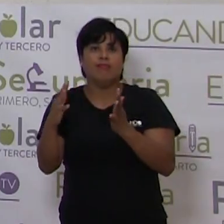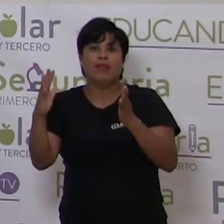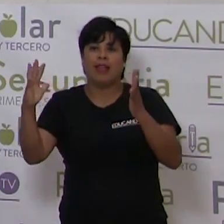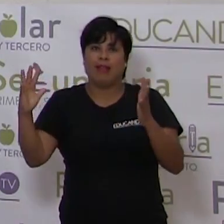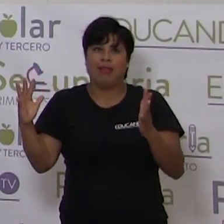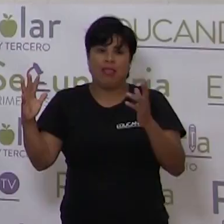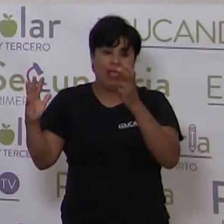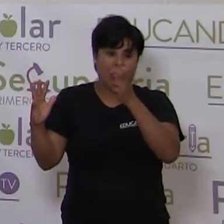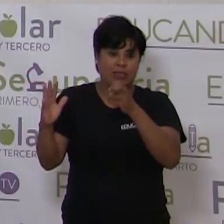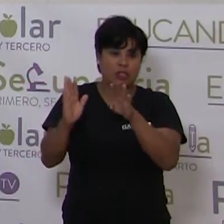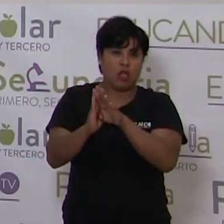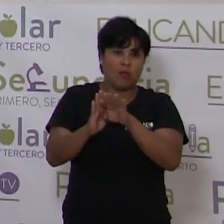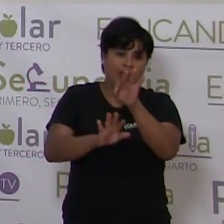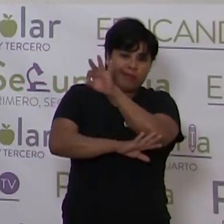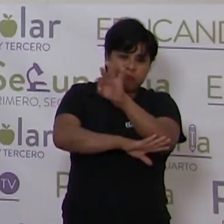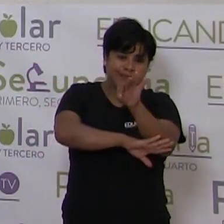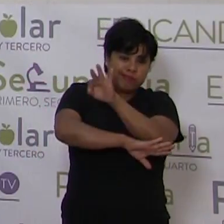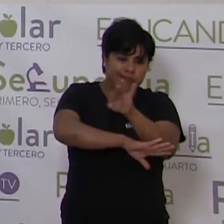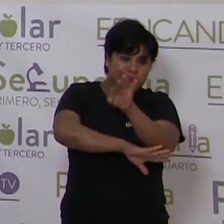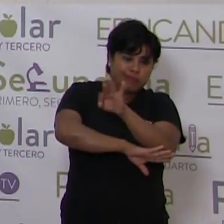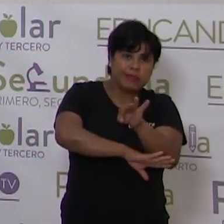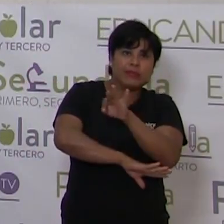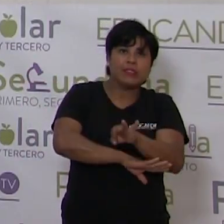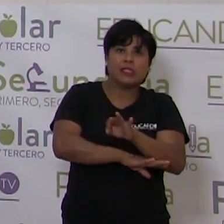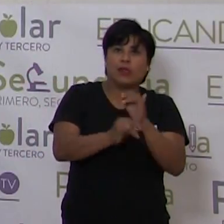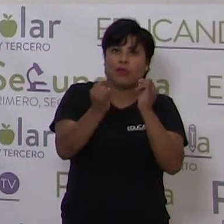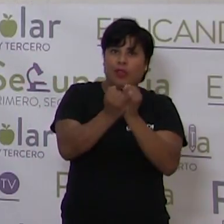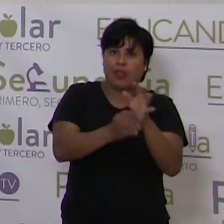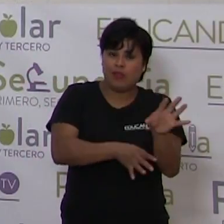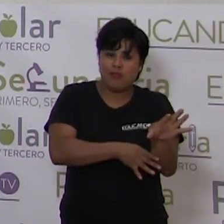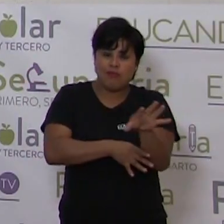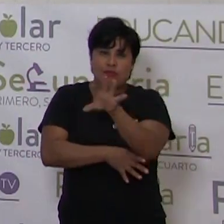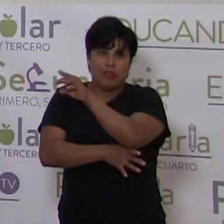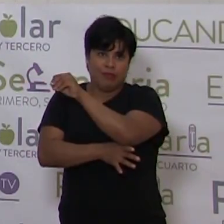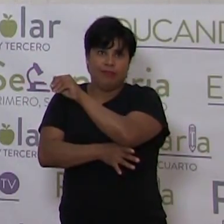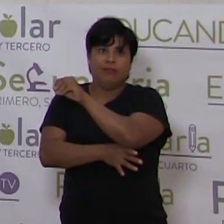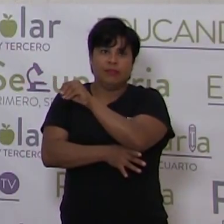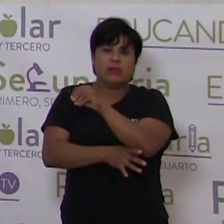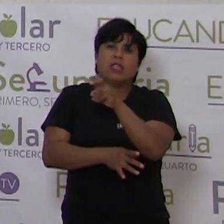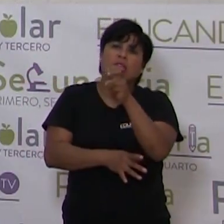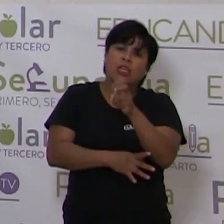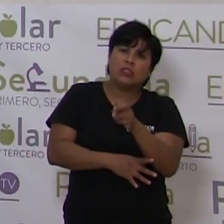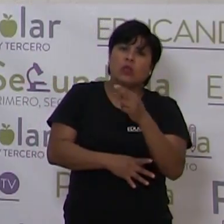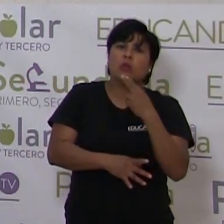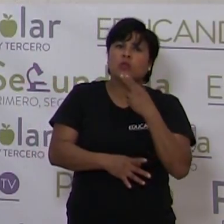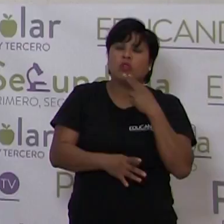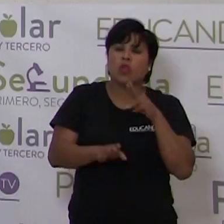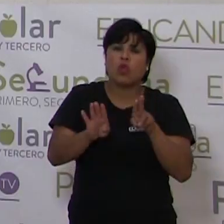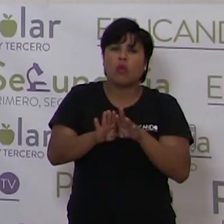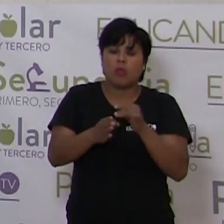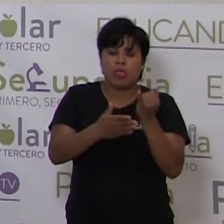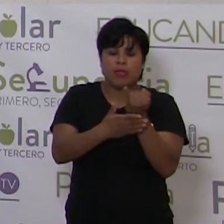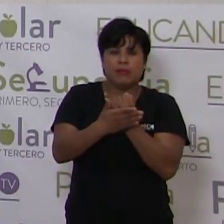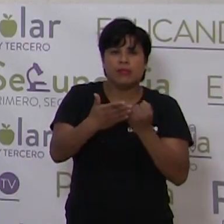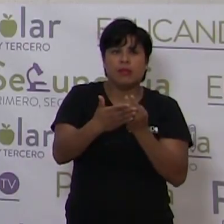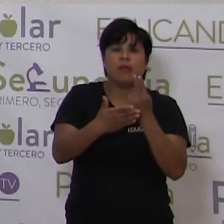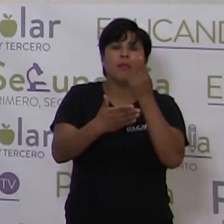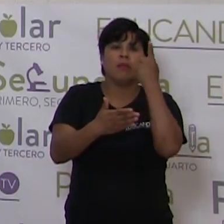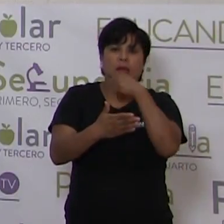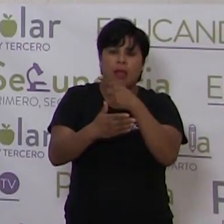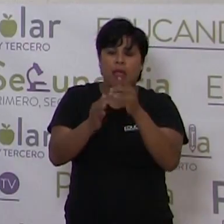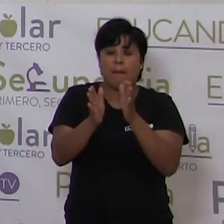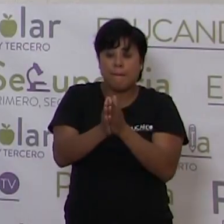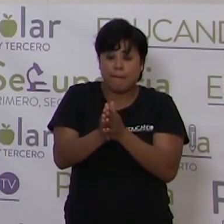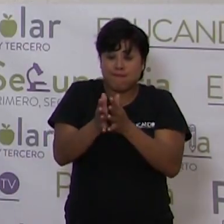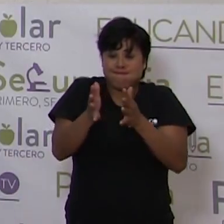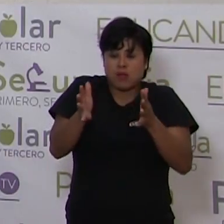estas regletas. Seguro tú lo has de conocer, regularmente lo utilizan los diseñadores para poder